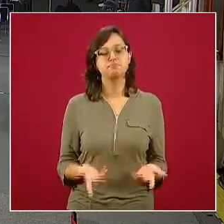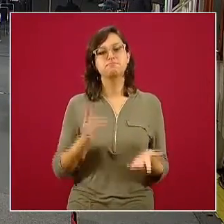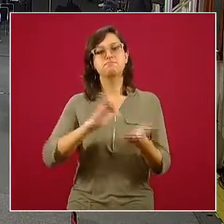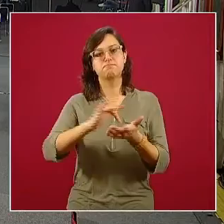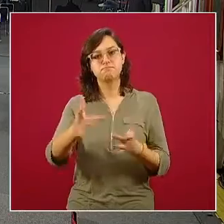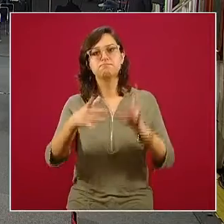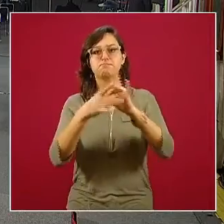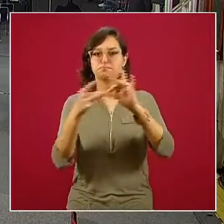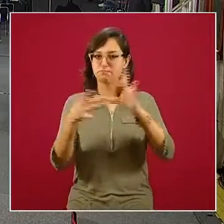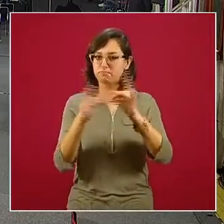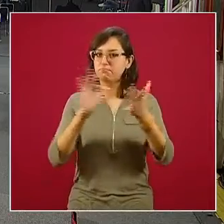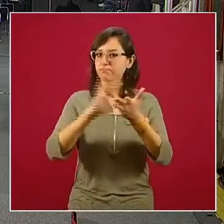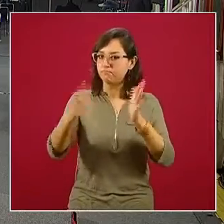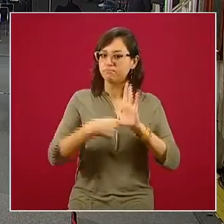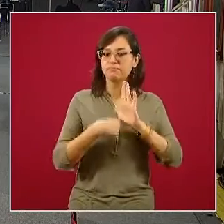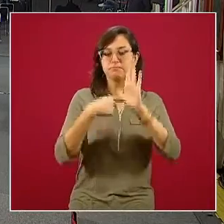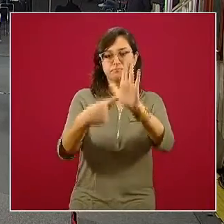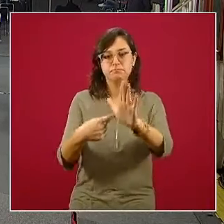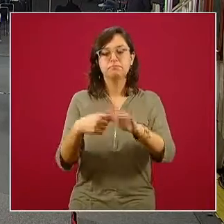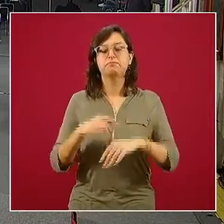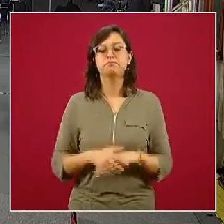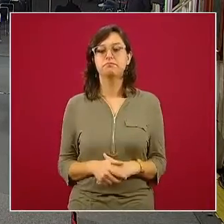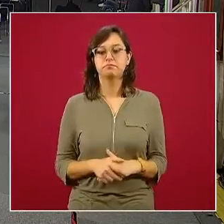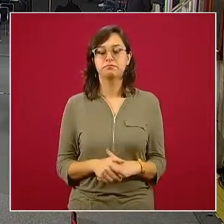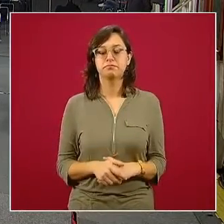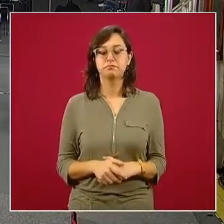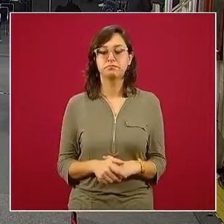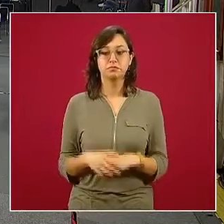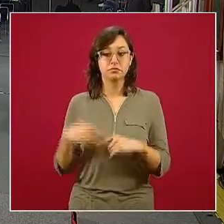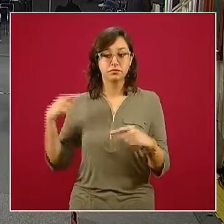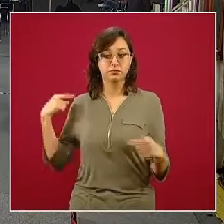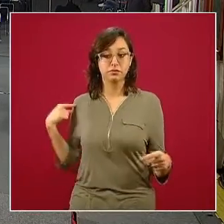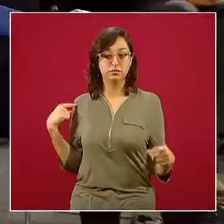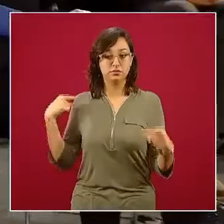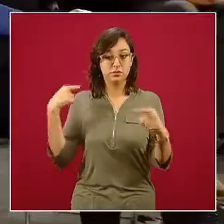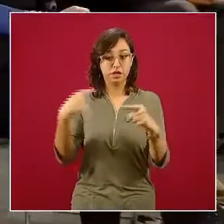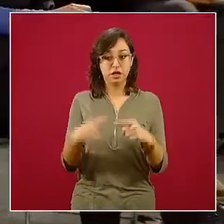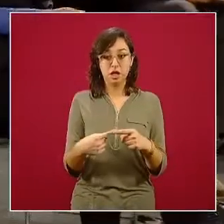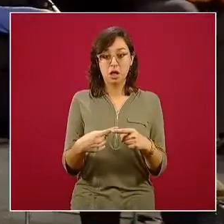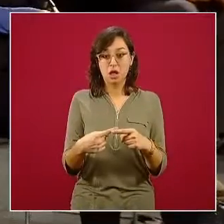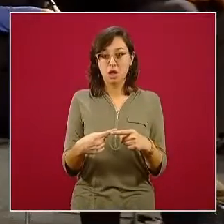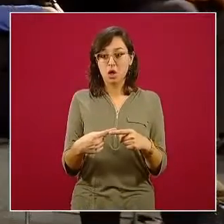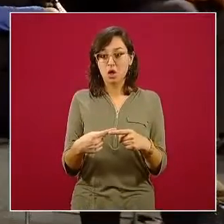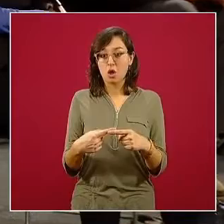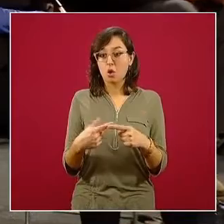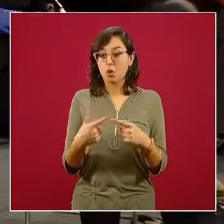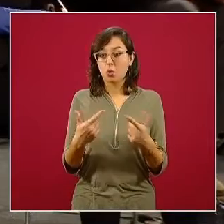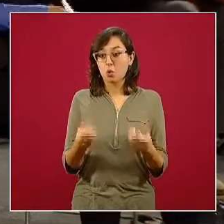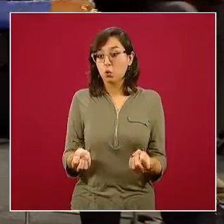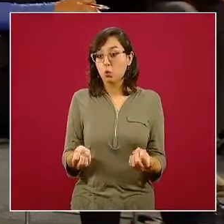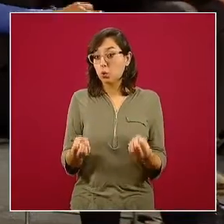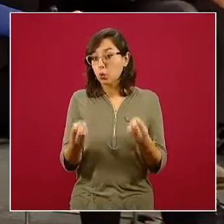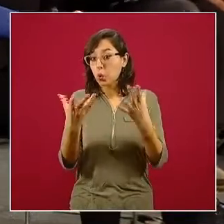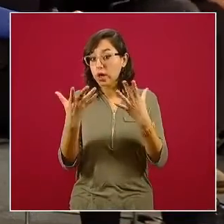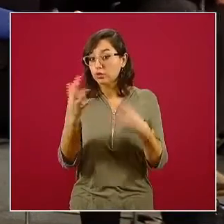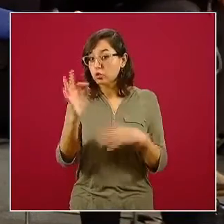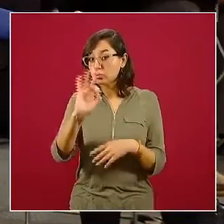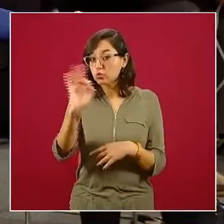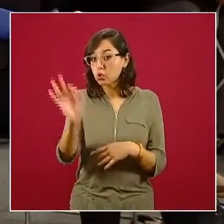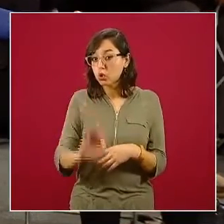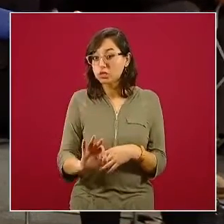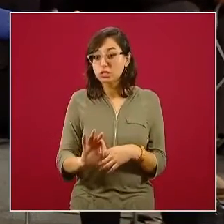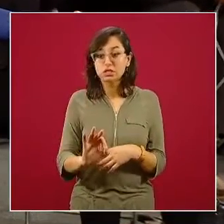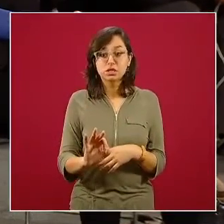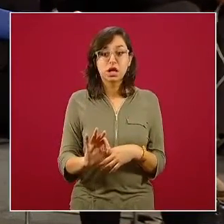Gracias por exponerlo. ¿Hay hasta este momento, hay alguna estimación de porcentaje con los números que ya han